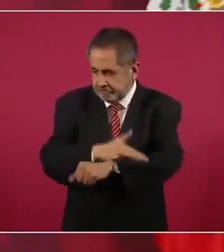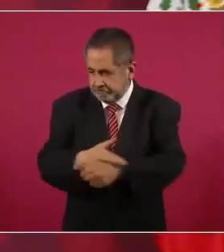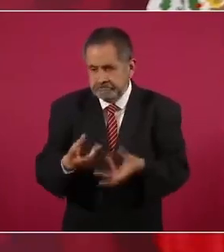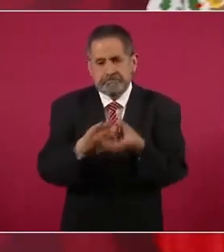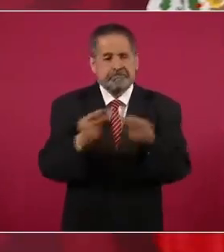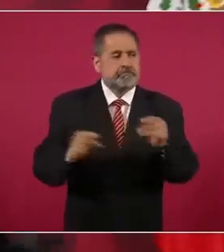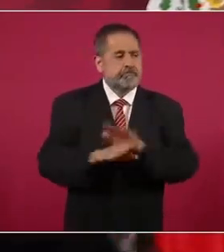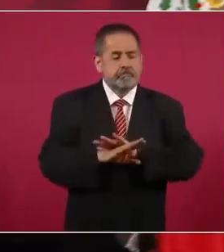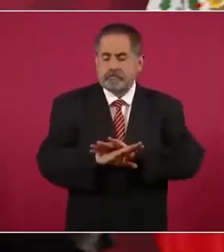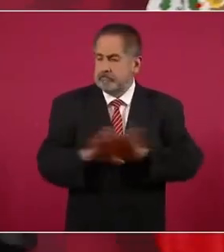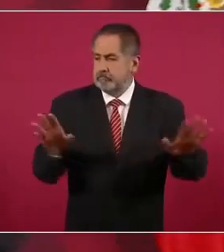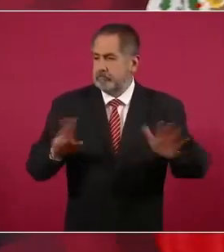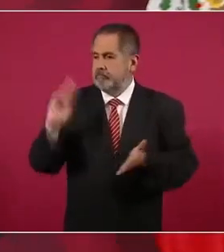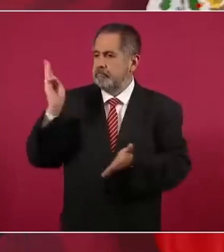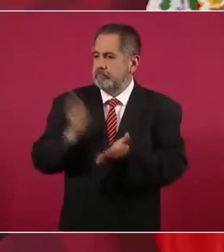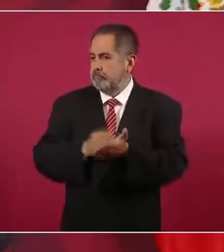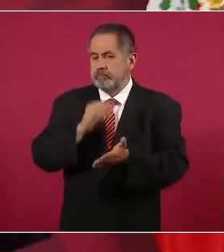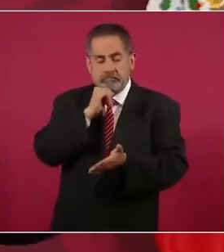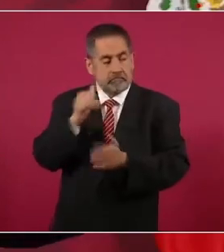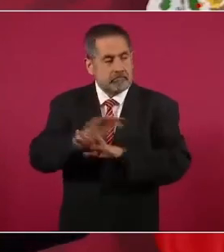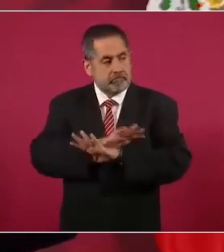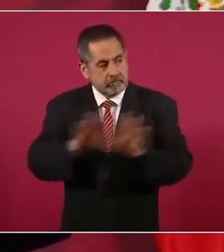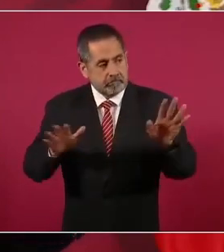Ya no hay multas.